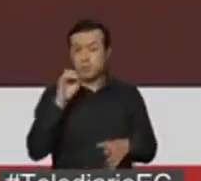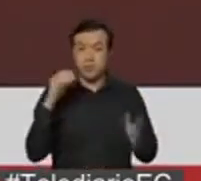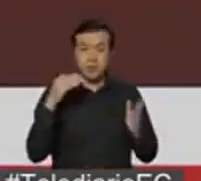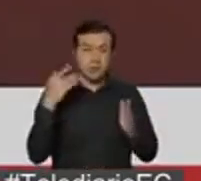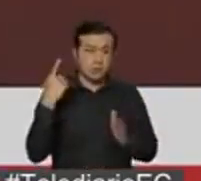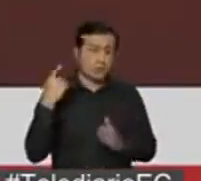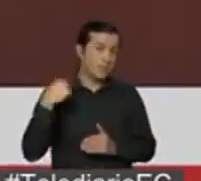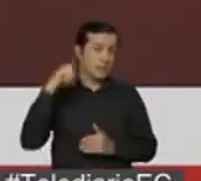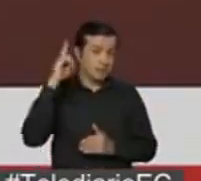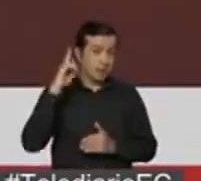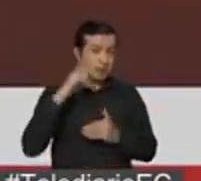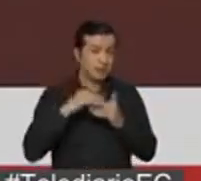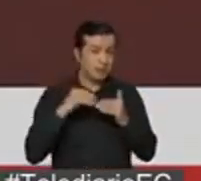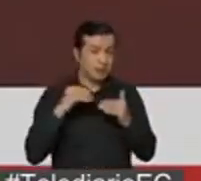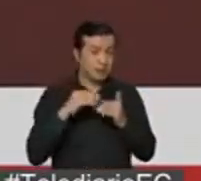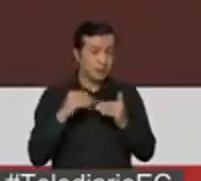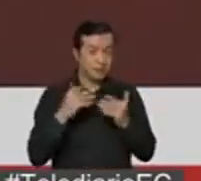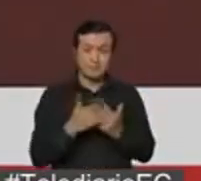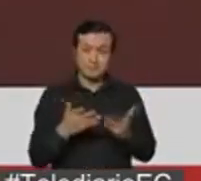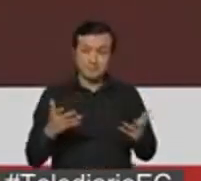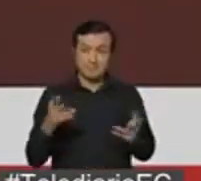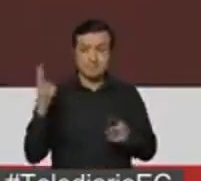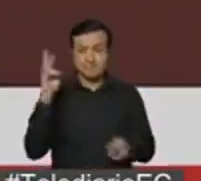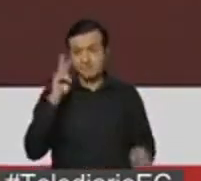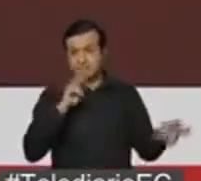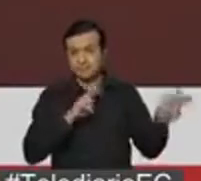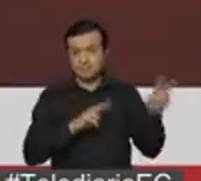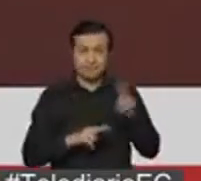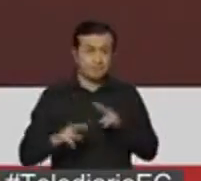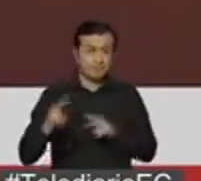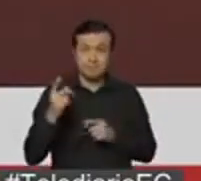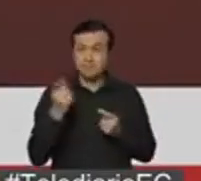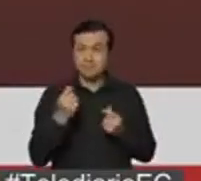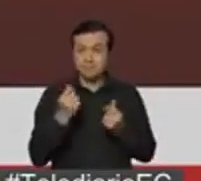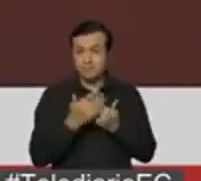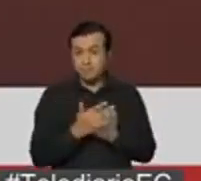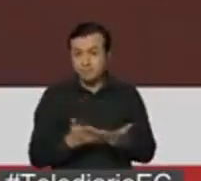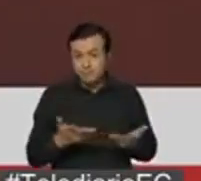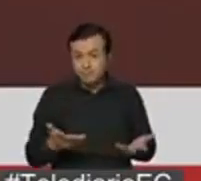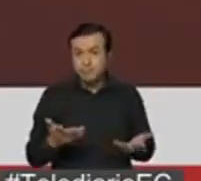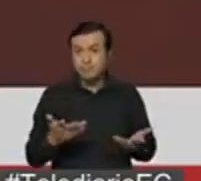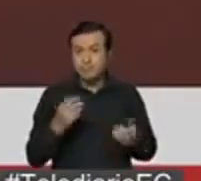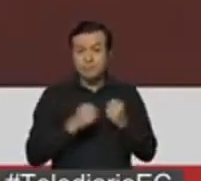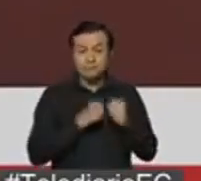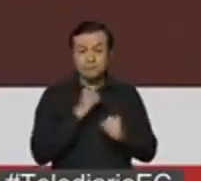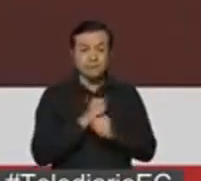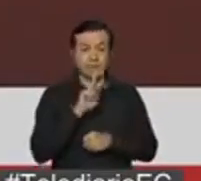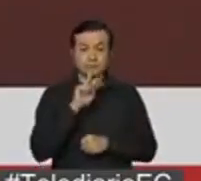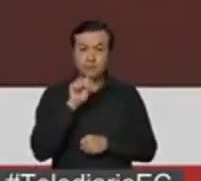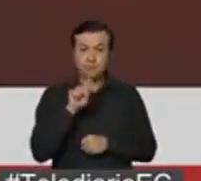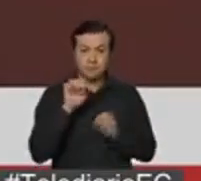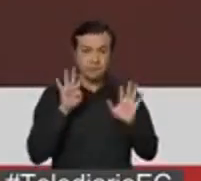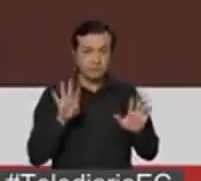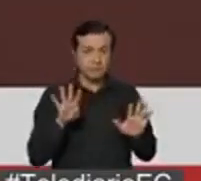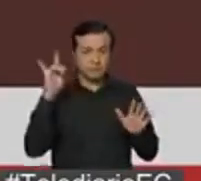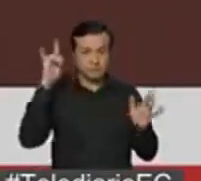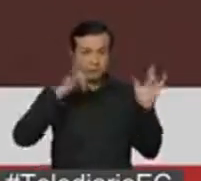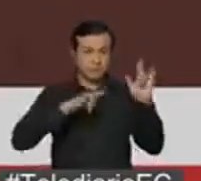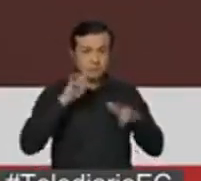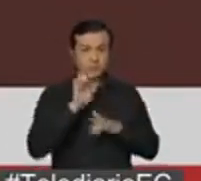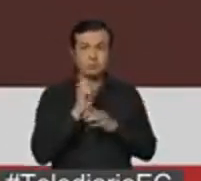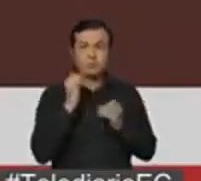millones de dólares. Si tomamos en cuenta que el ingreso del año 2019 del sector aéreo en